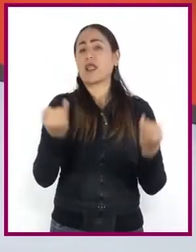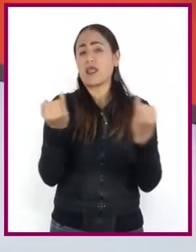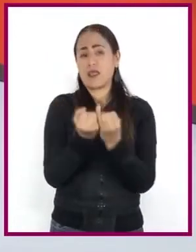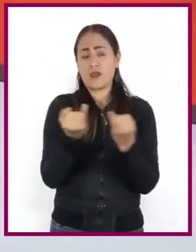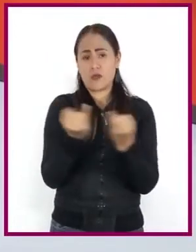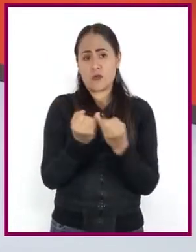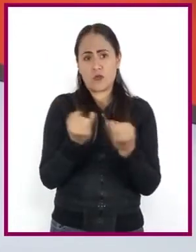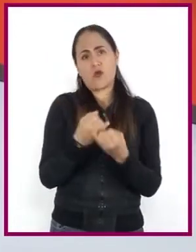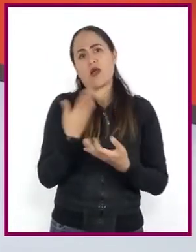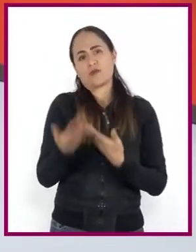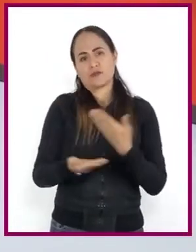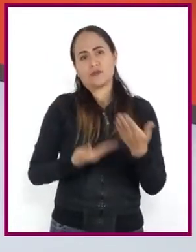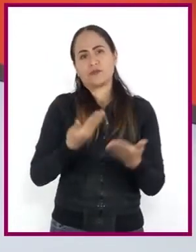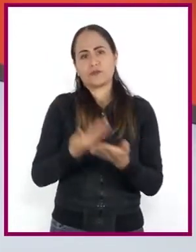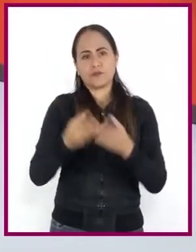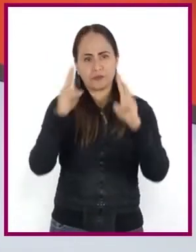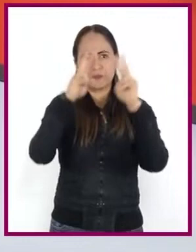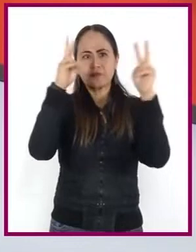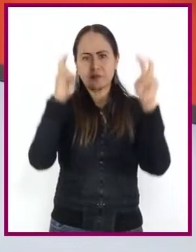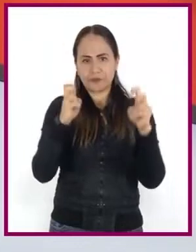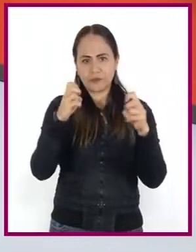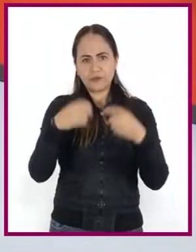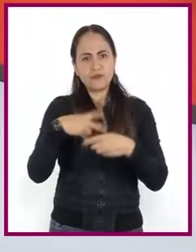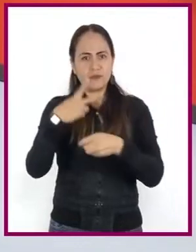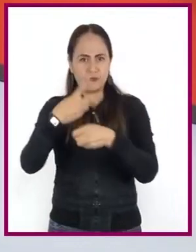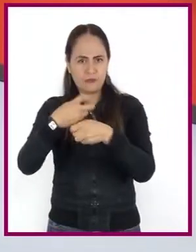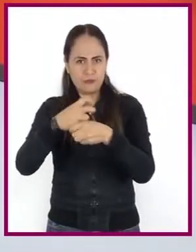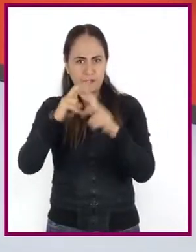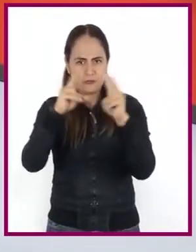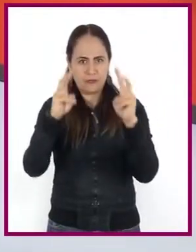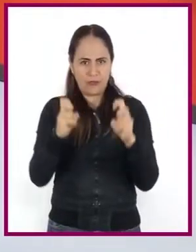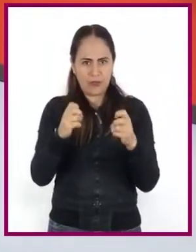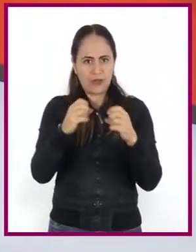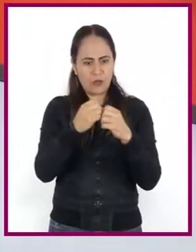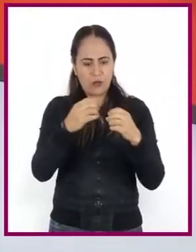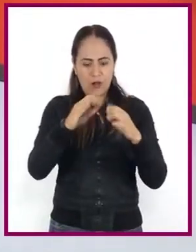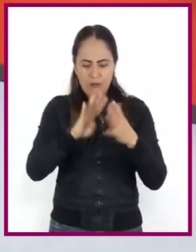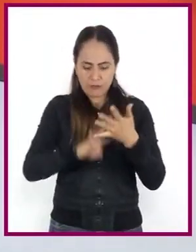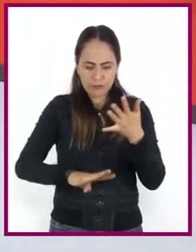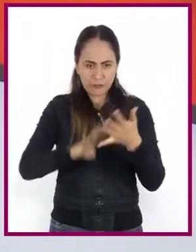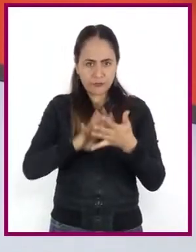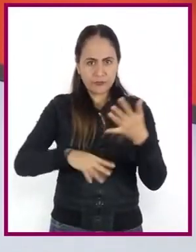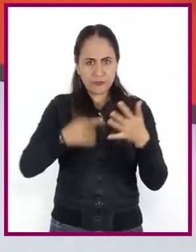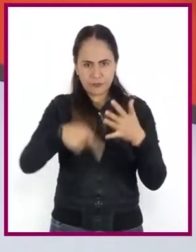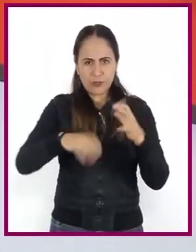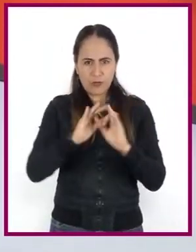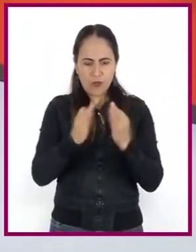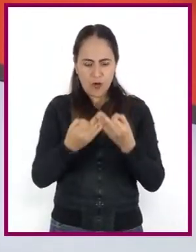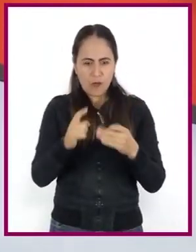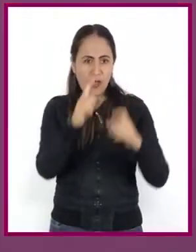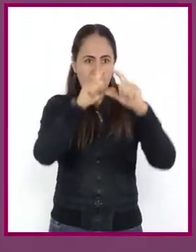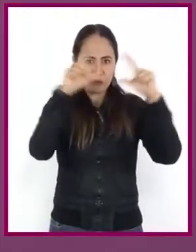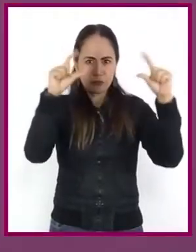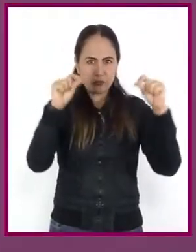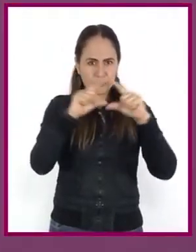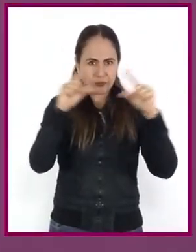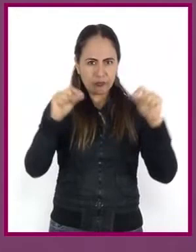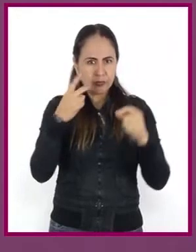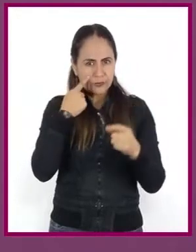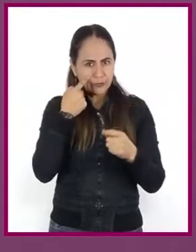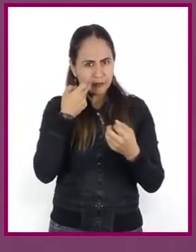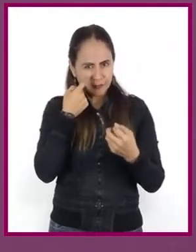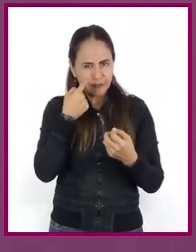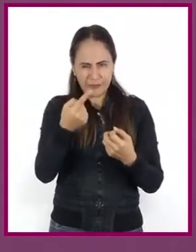la que se presenten los títulos y subtítulos, siempre destacan del resto del formato. Así es,